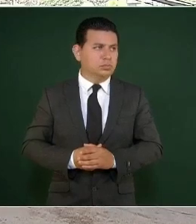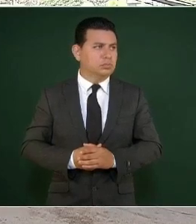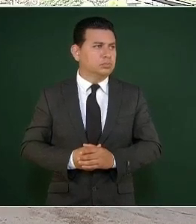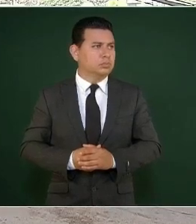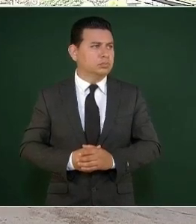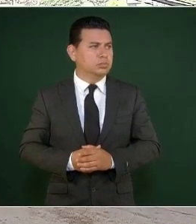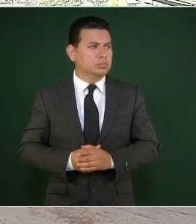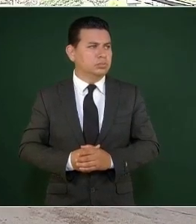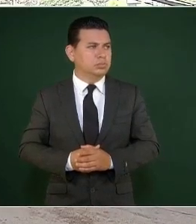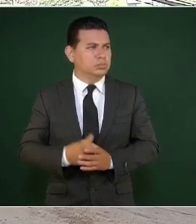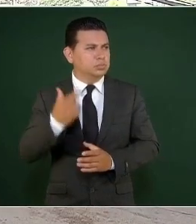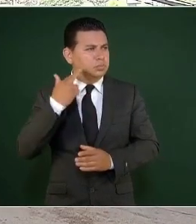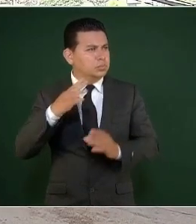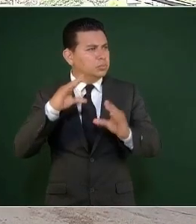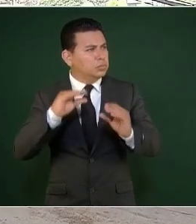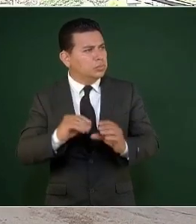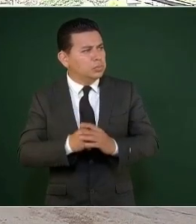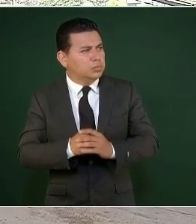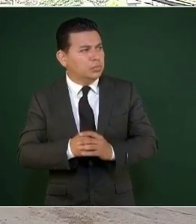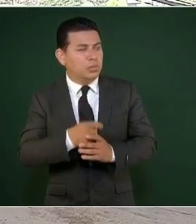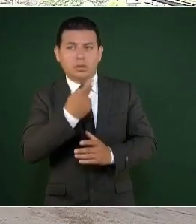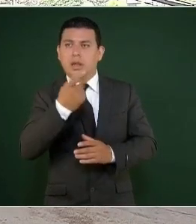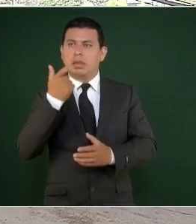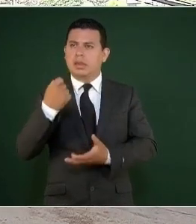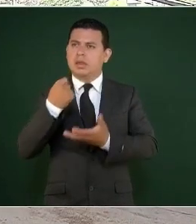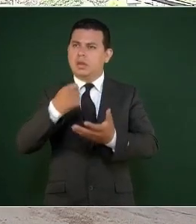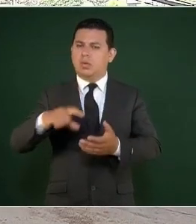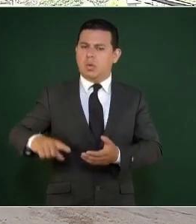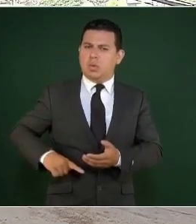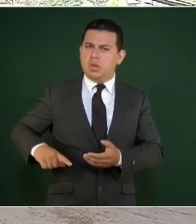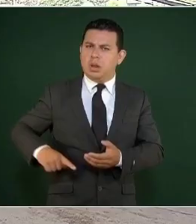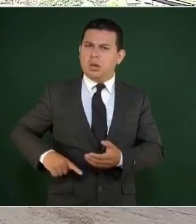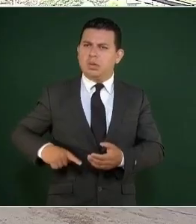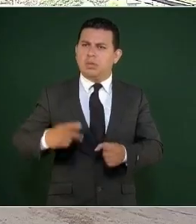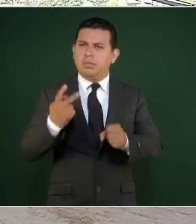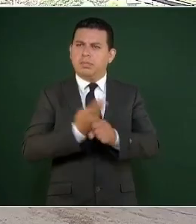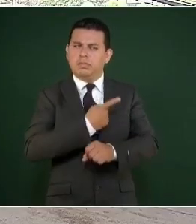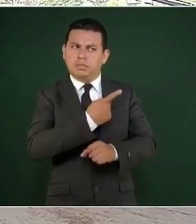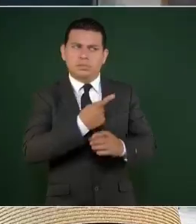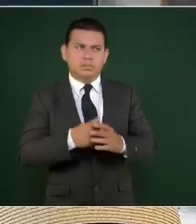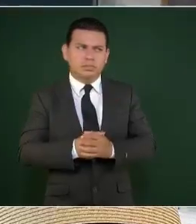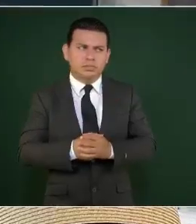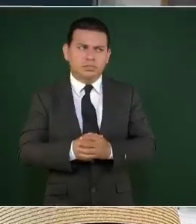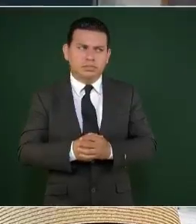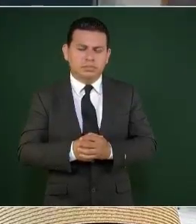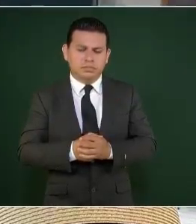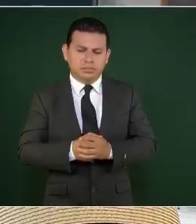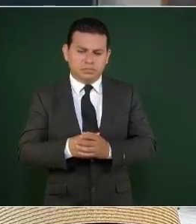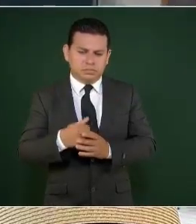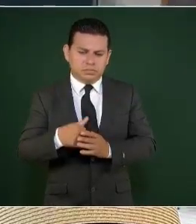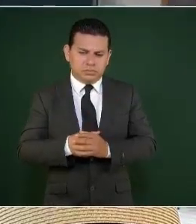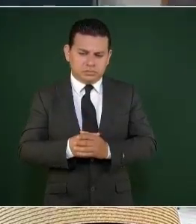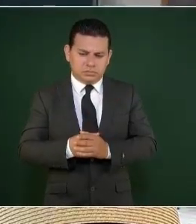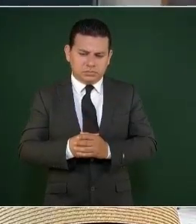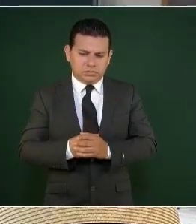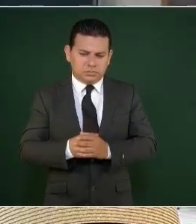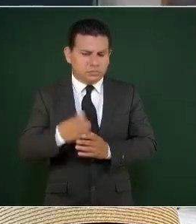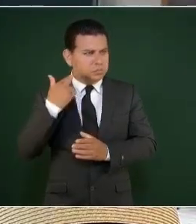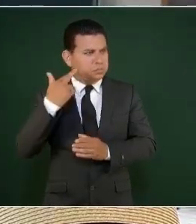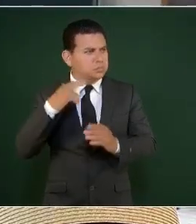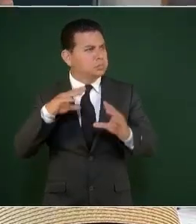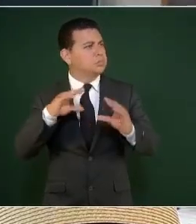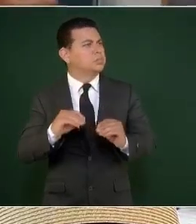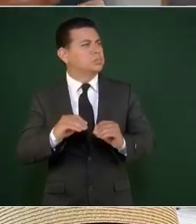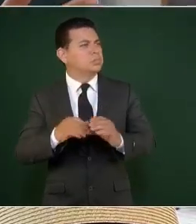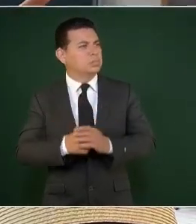enero esa entrega. ¿Podríamos informarnos? Porque estamos con ese pendiente. Yo soy de uno de los municipios